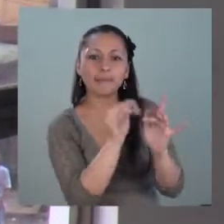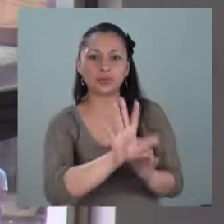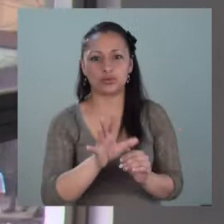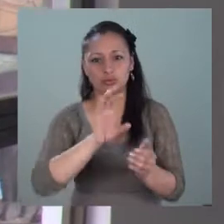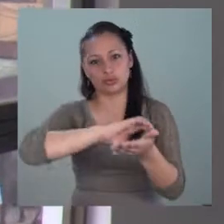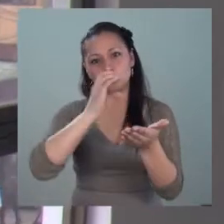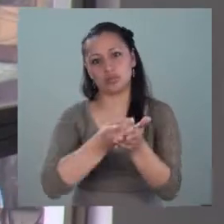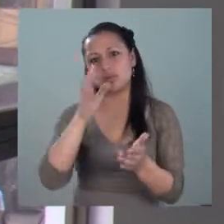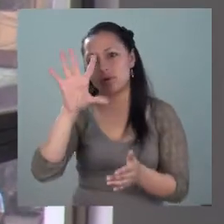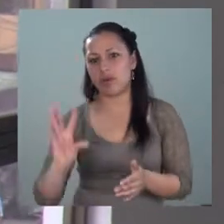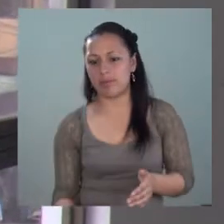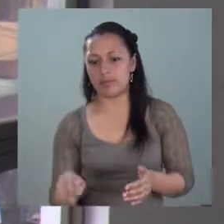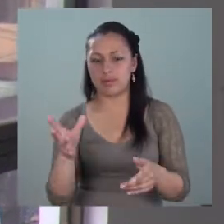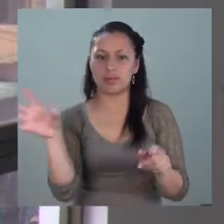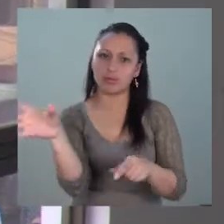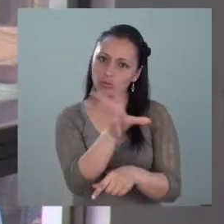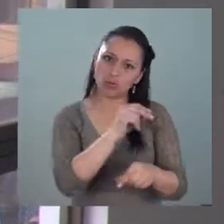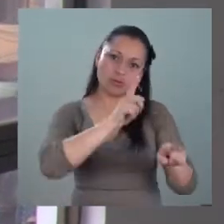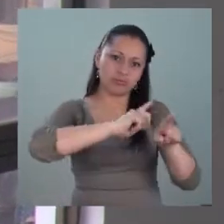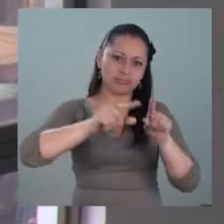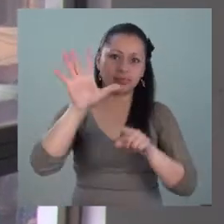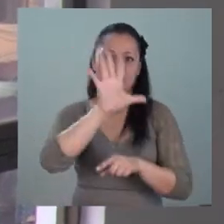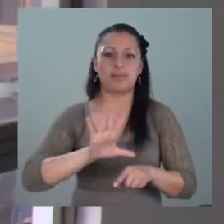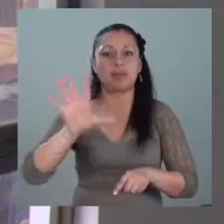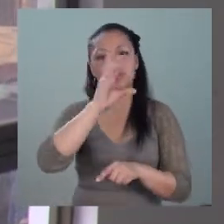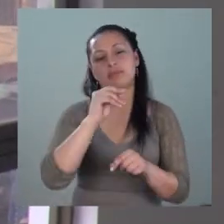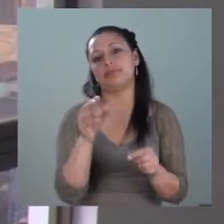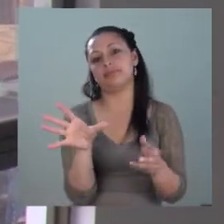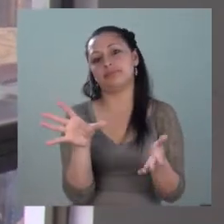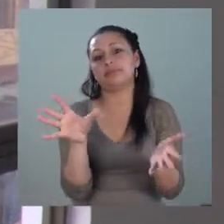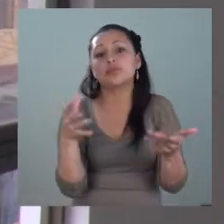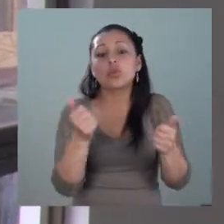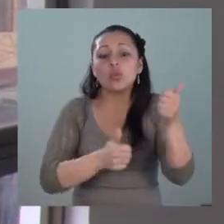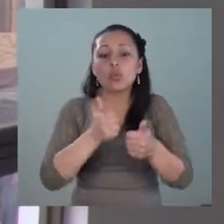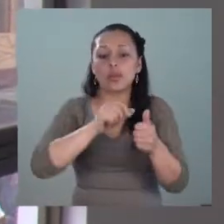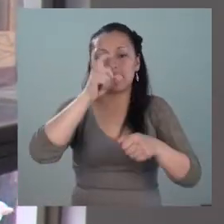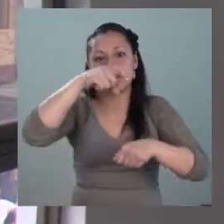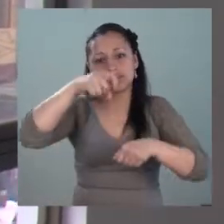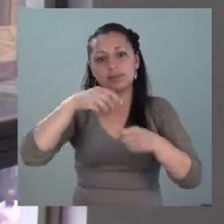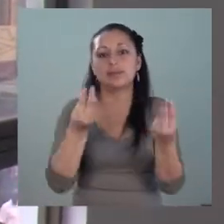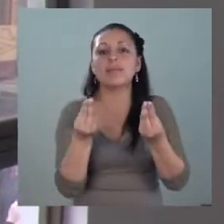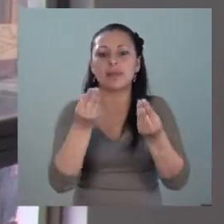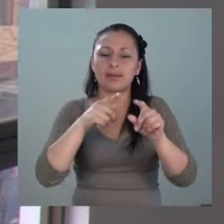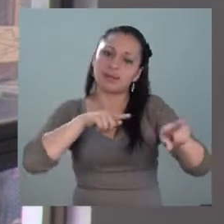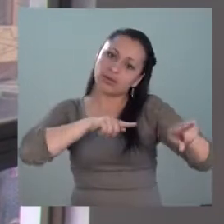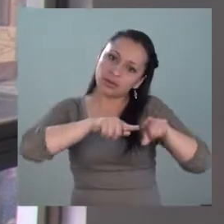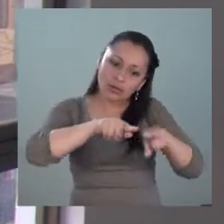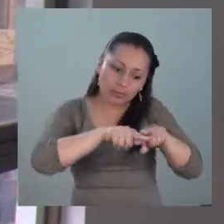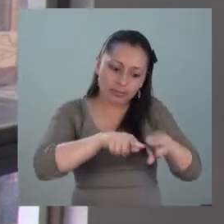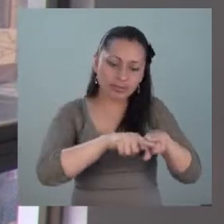qué puerto necesitaba Tumaco, qué puerto necesitaba el departamento y qué puerto necesitaba la nación para